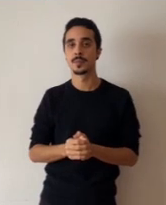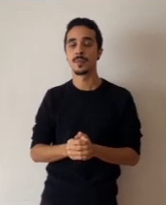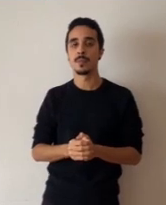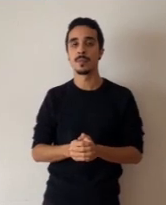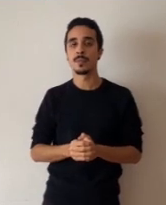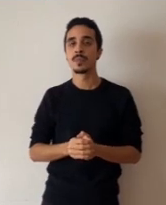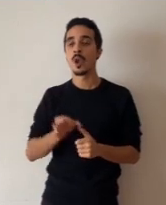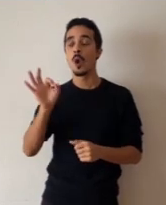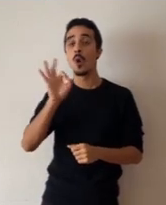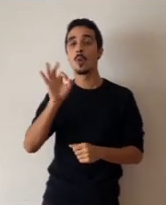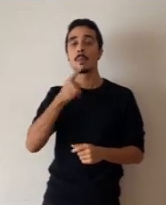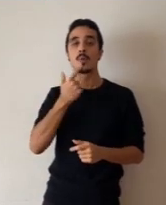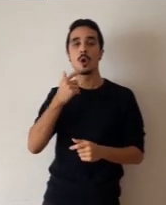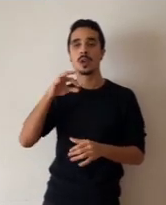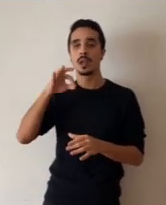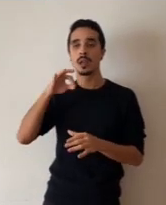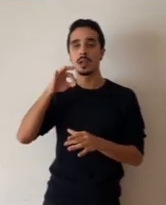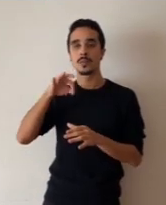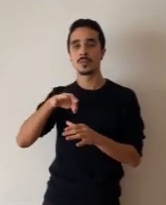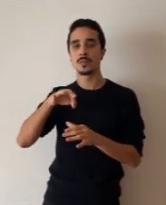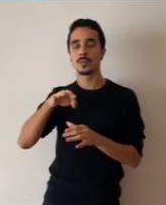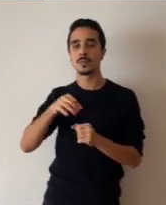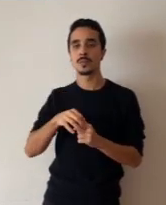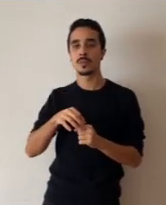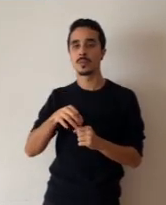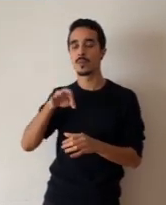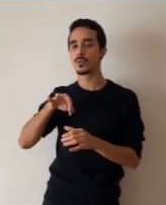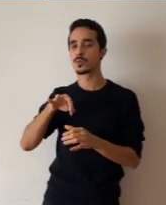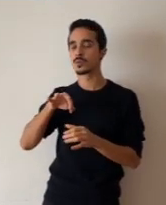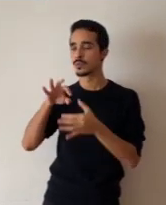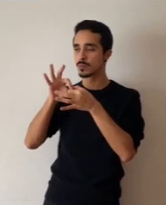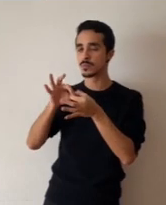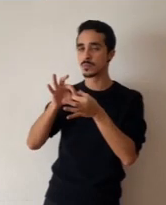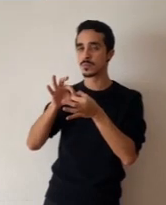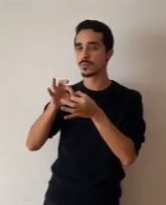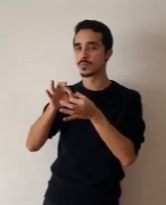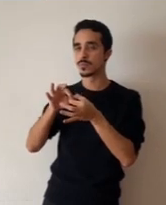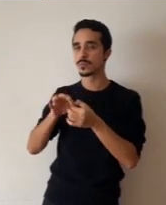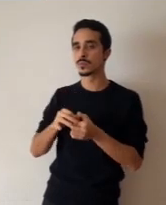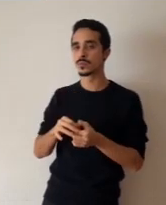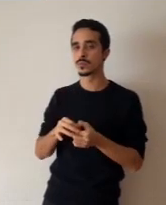a las nutriciones enterales o a las infusiones de determinados